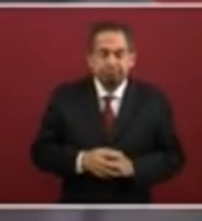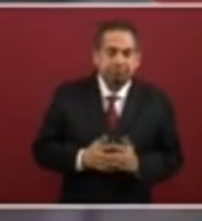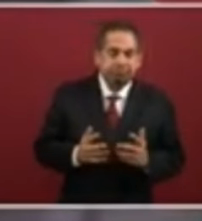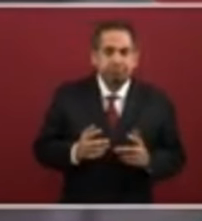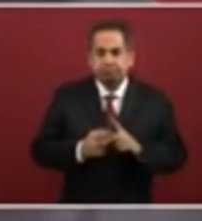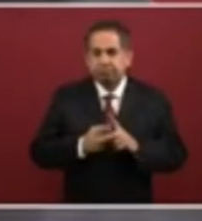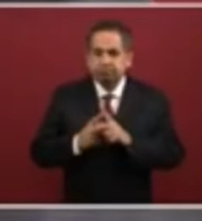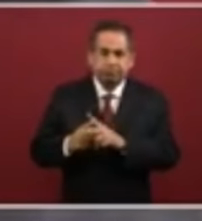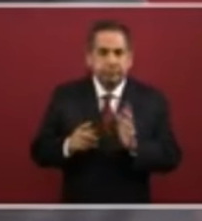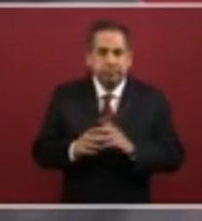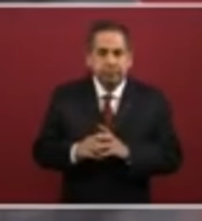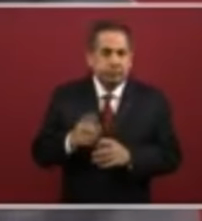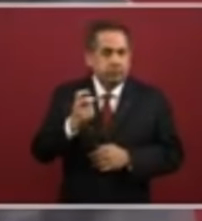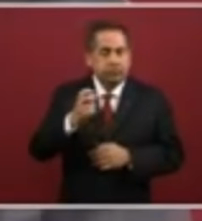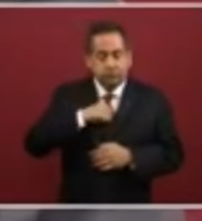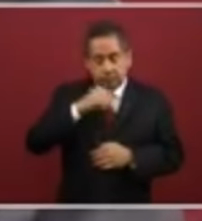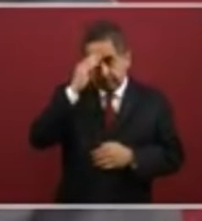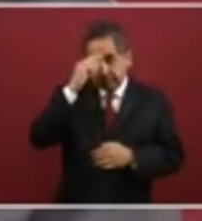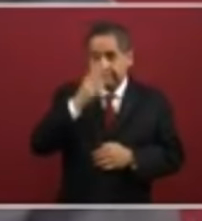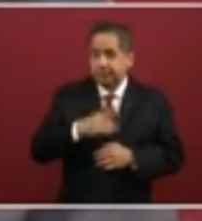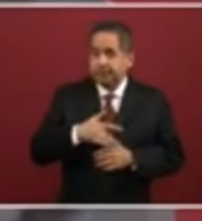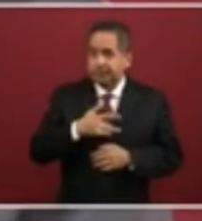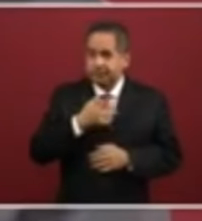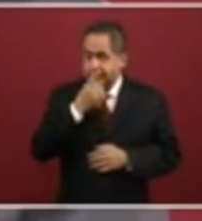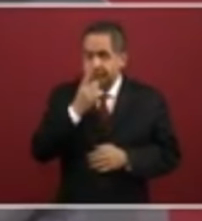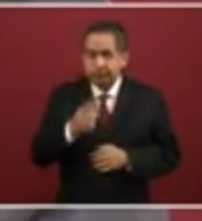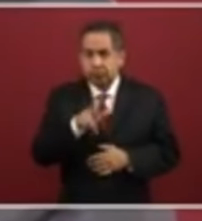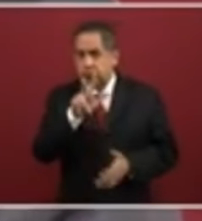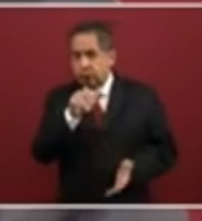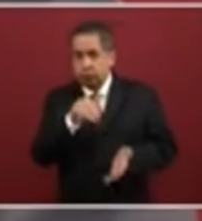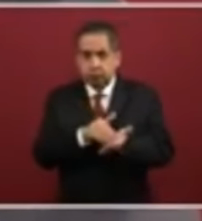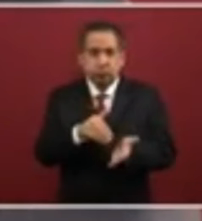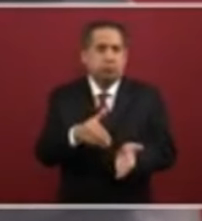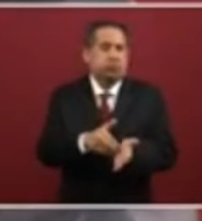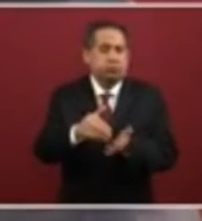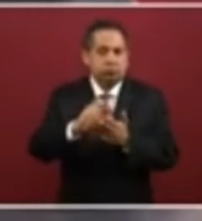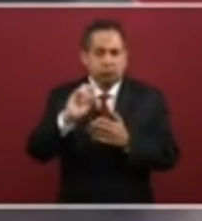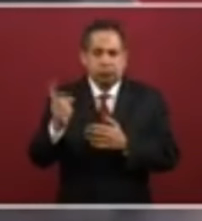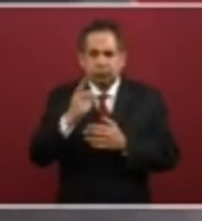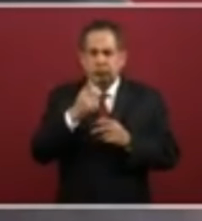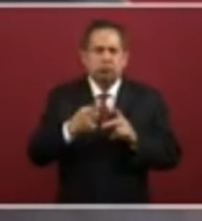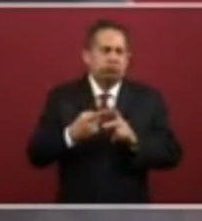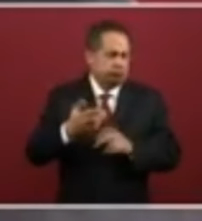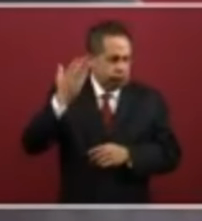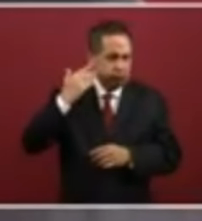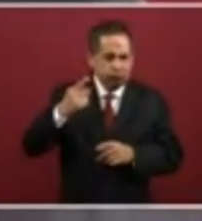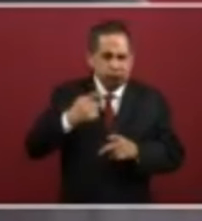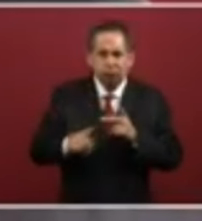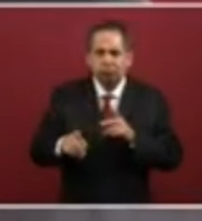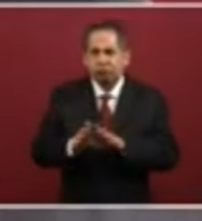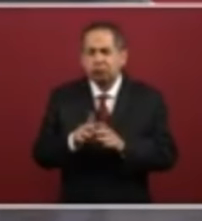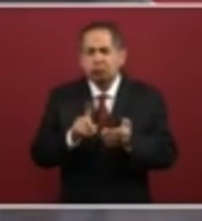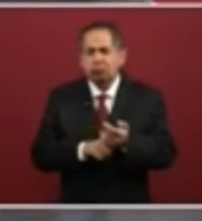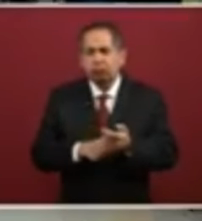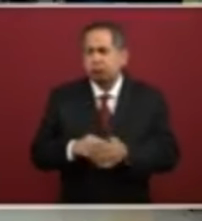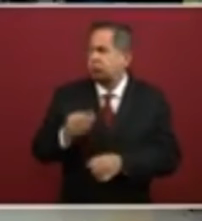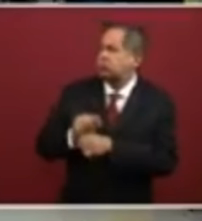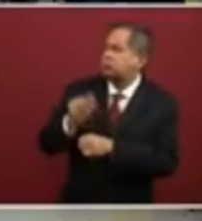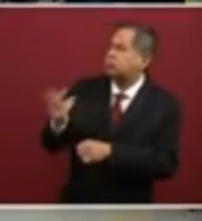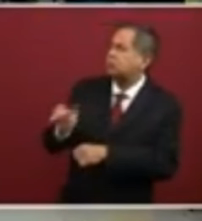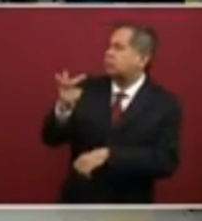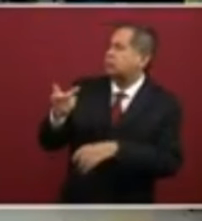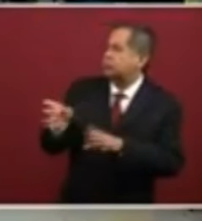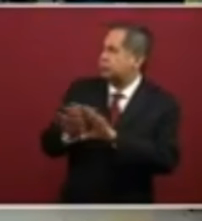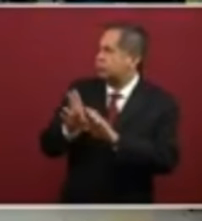habló de 8 mil millones de dólares desde el principio. ¿Cuál es la cotización de